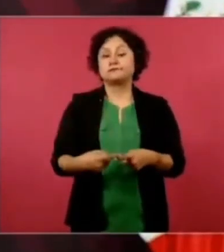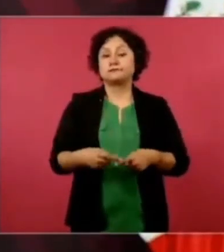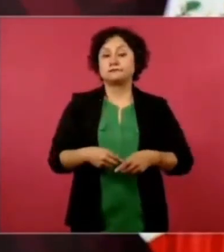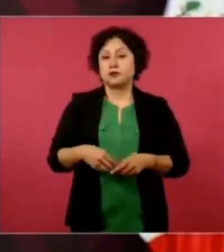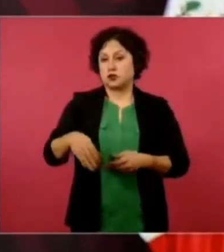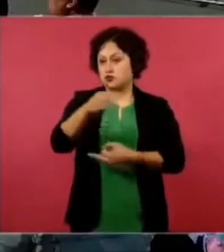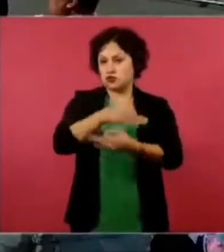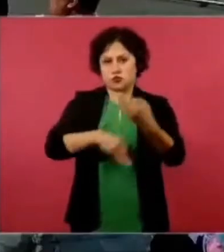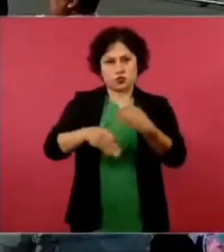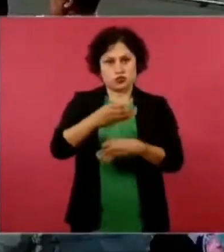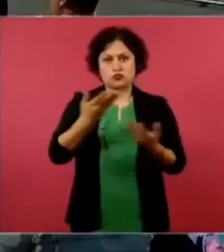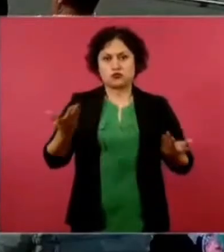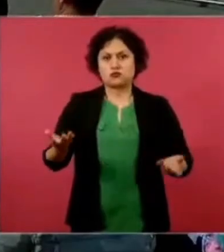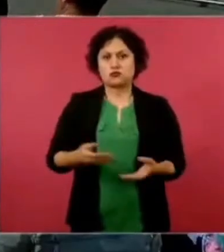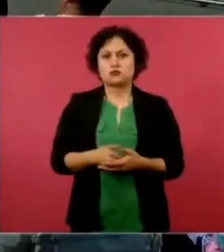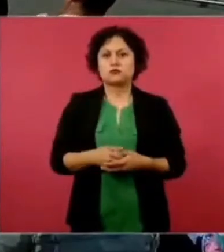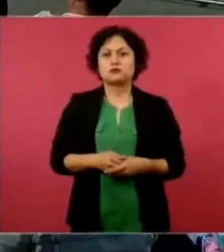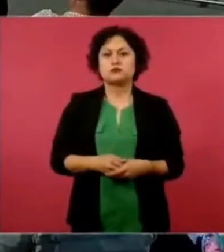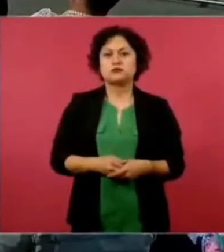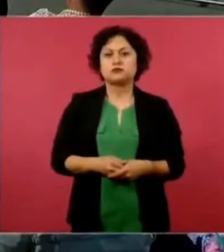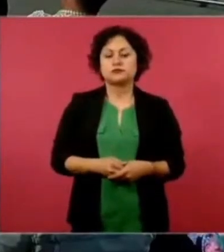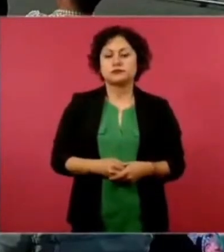Todos. O sea,